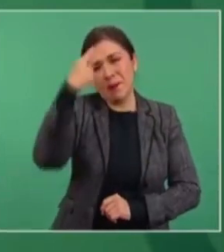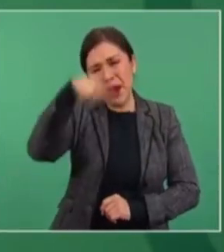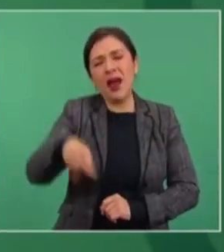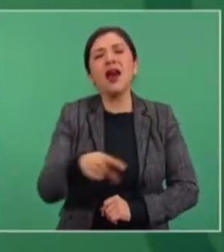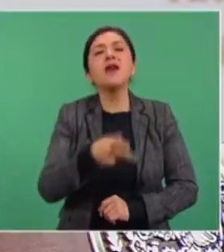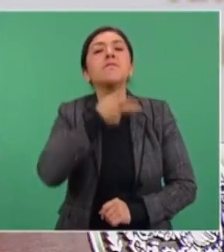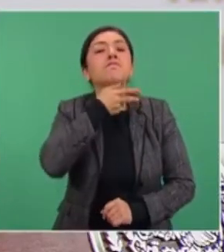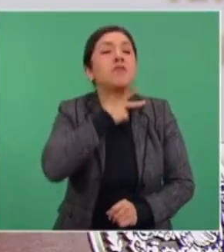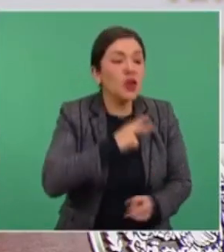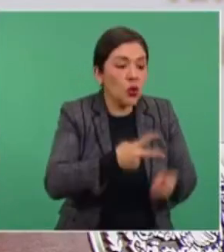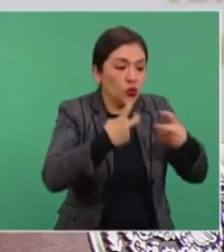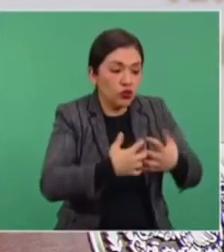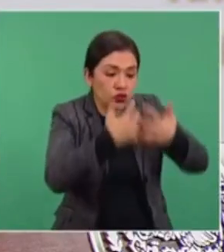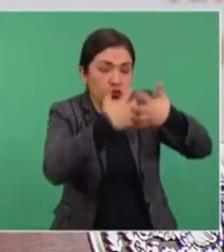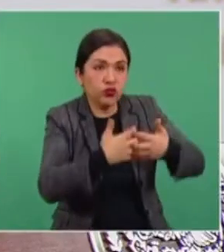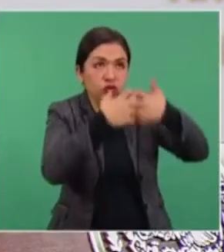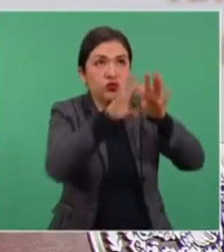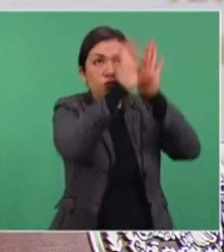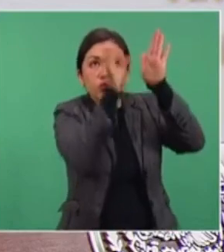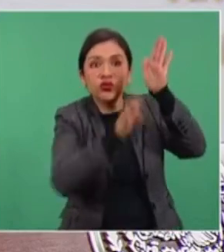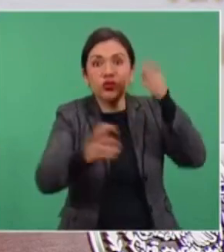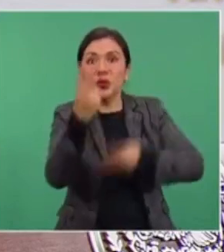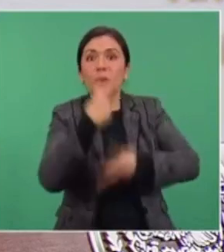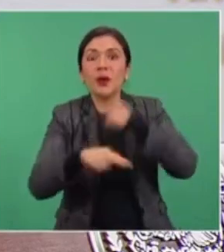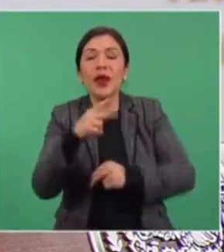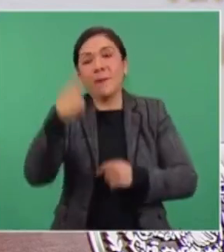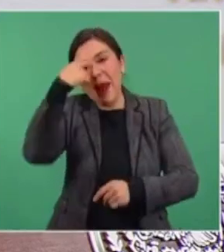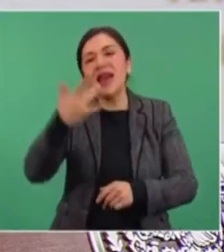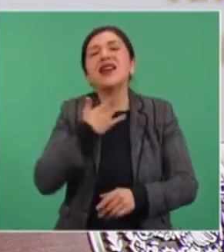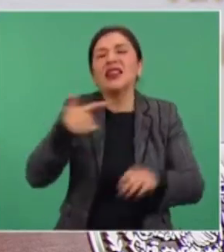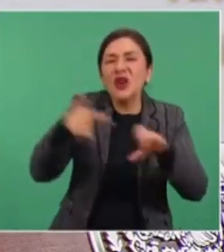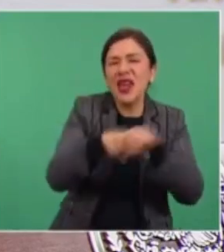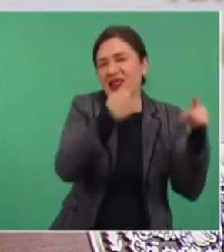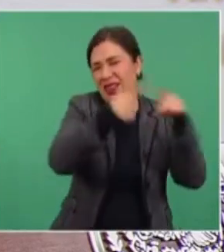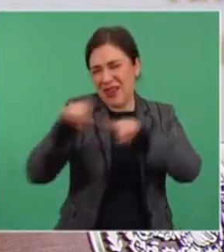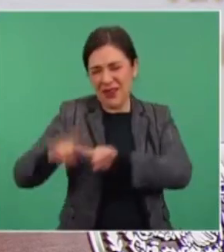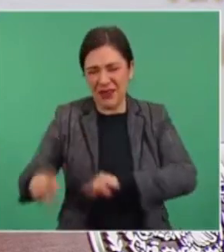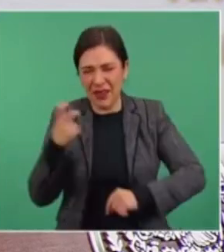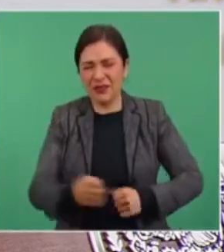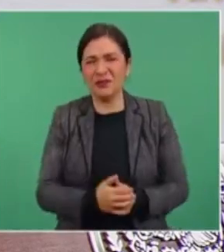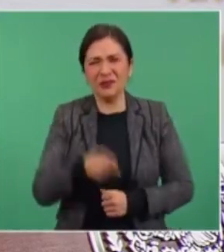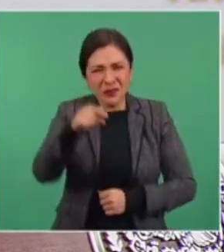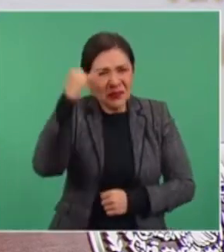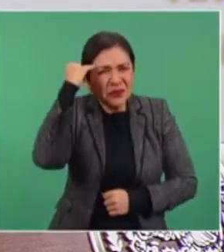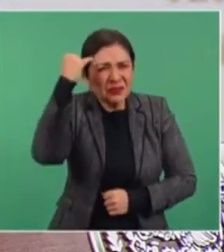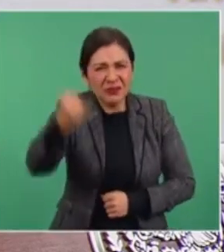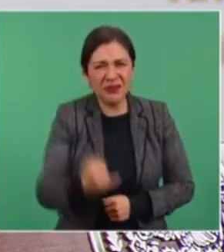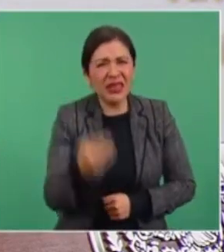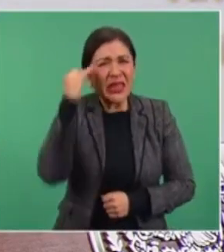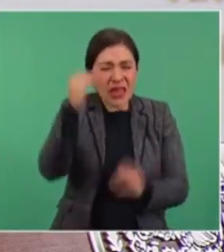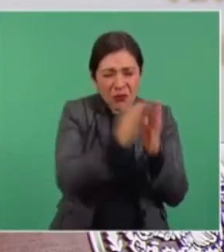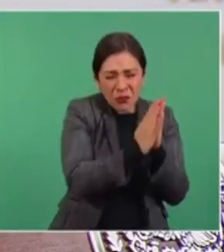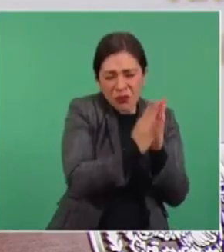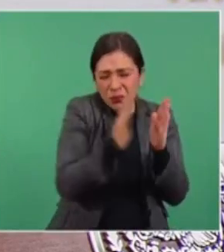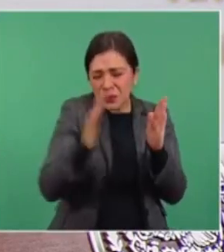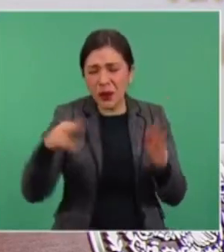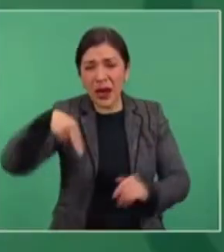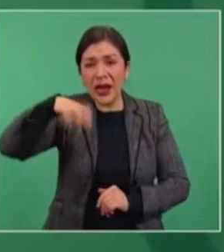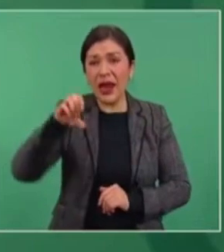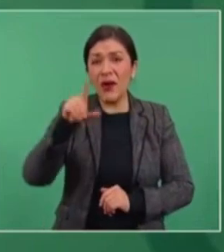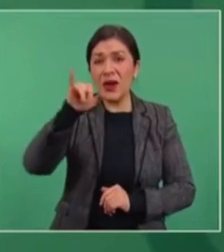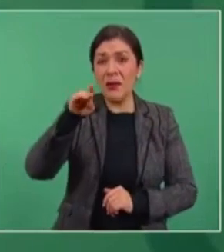Imagínense que en todo el periodo neoliberal no se construyó una sola